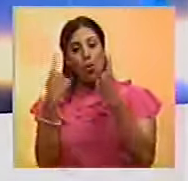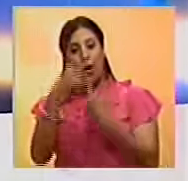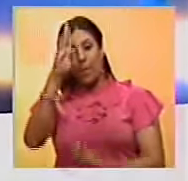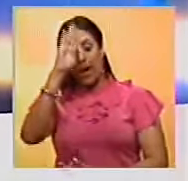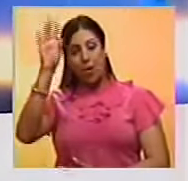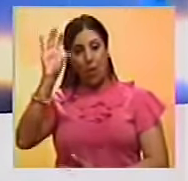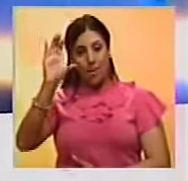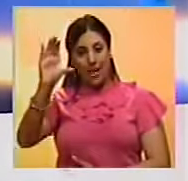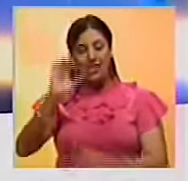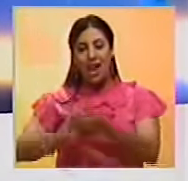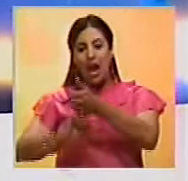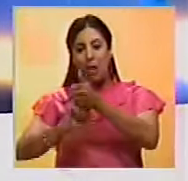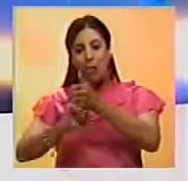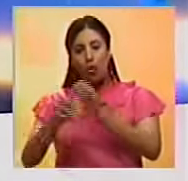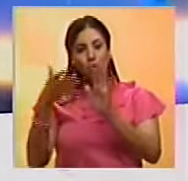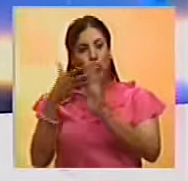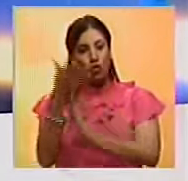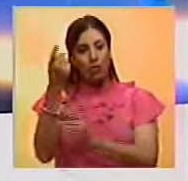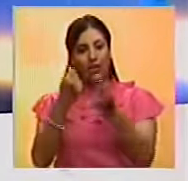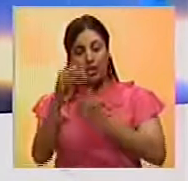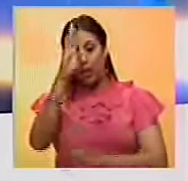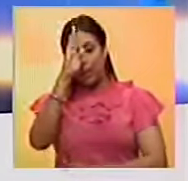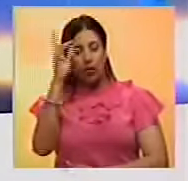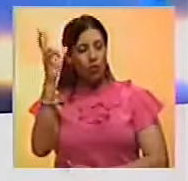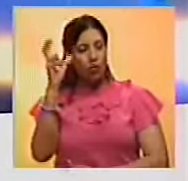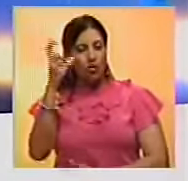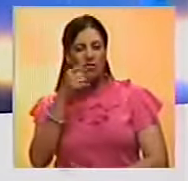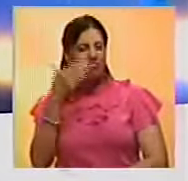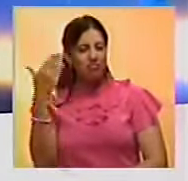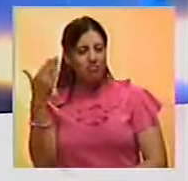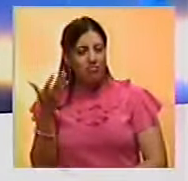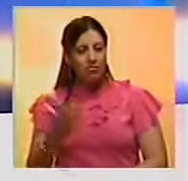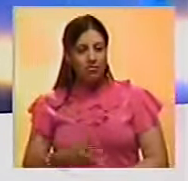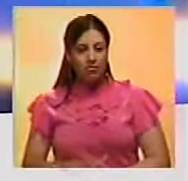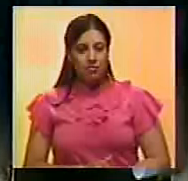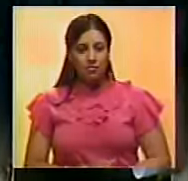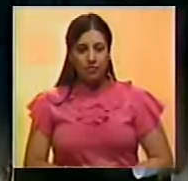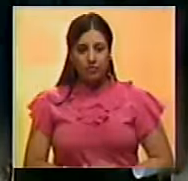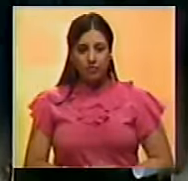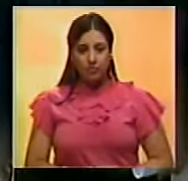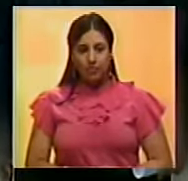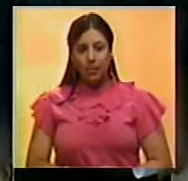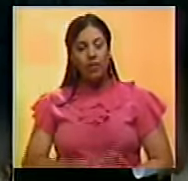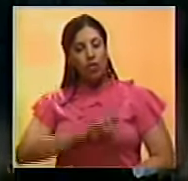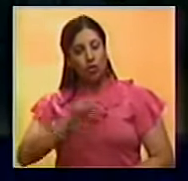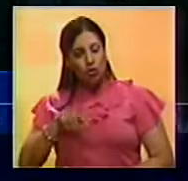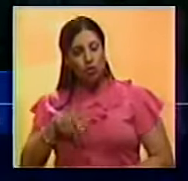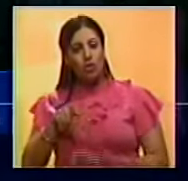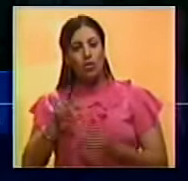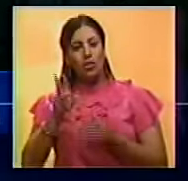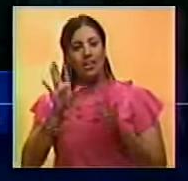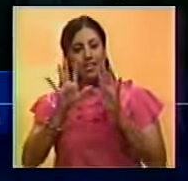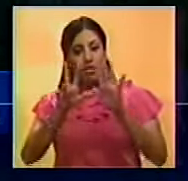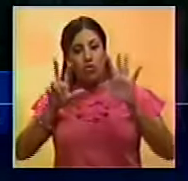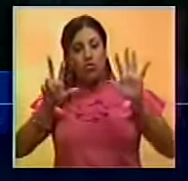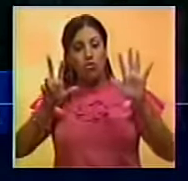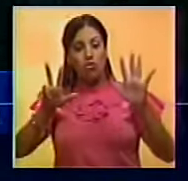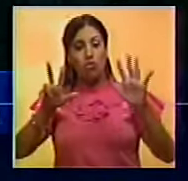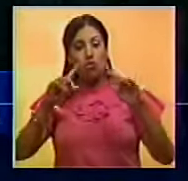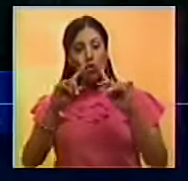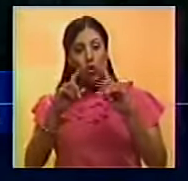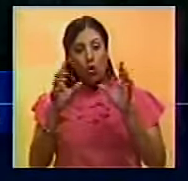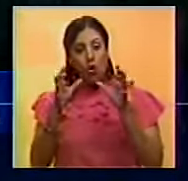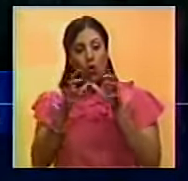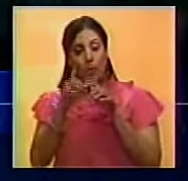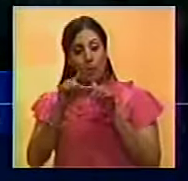bancarias del país en apoyo a la Superintendencia de Bancos. Escuchemos parte de sus declaraciones. Hemos constituido 18